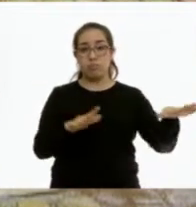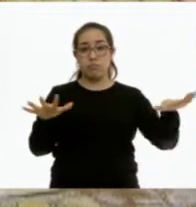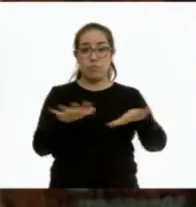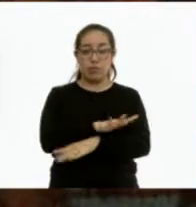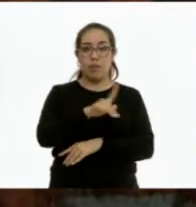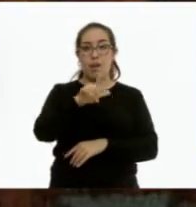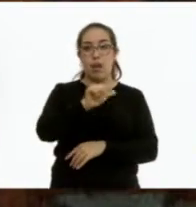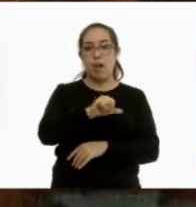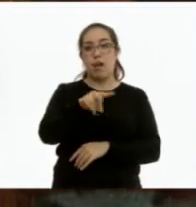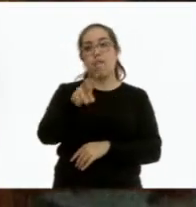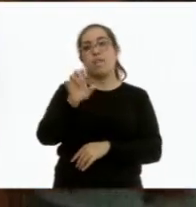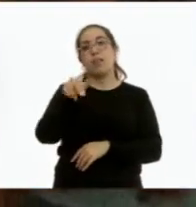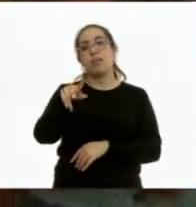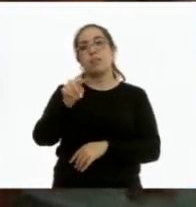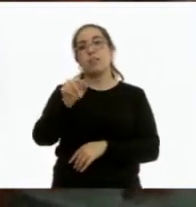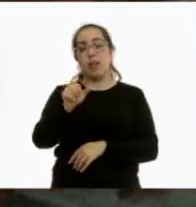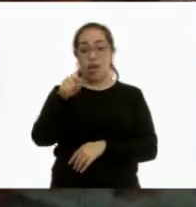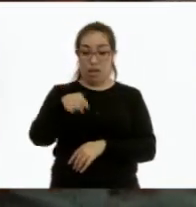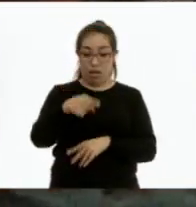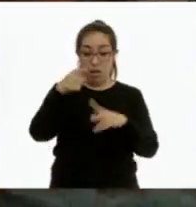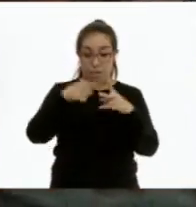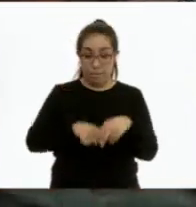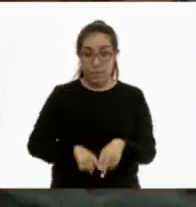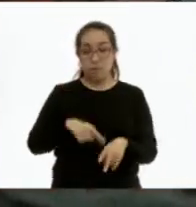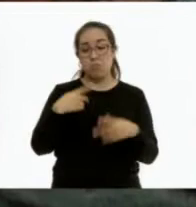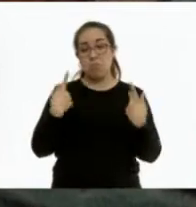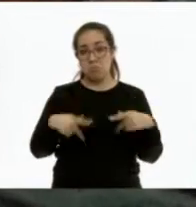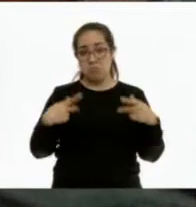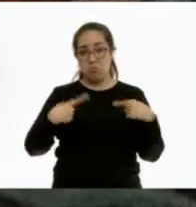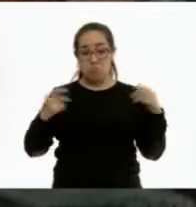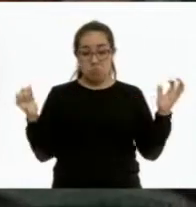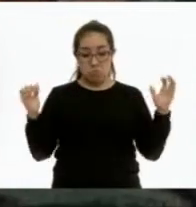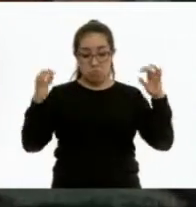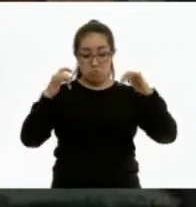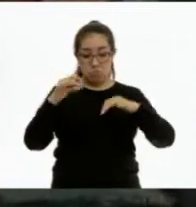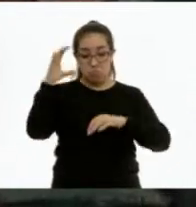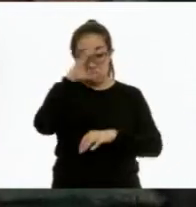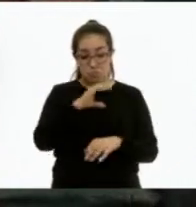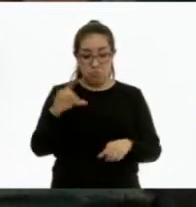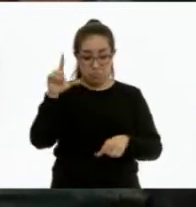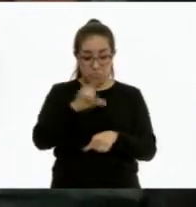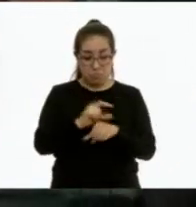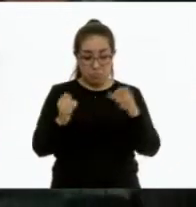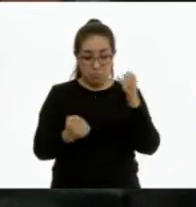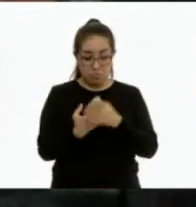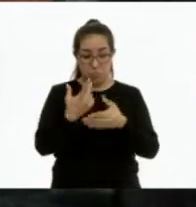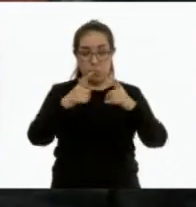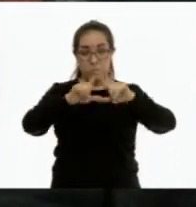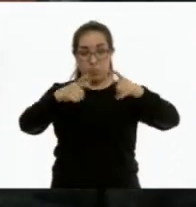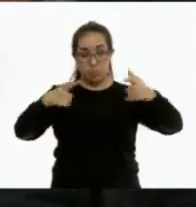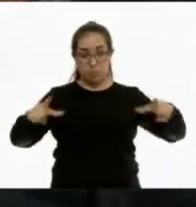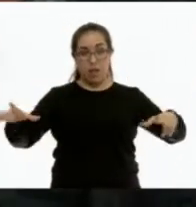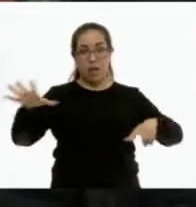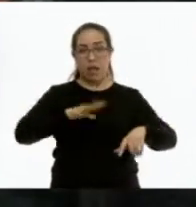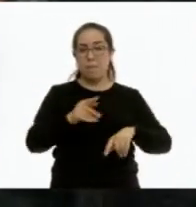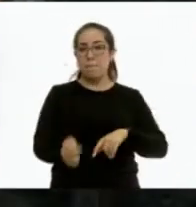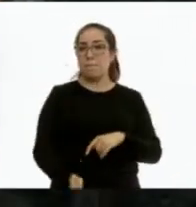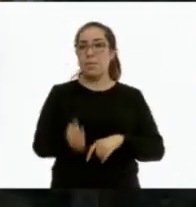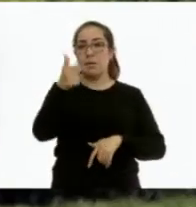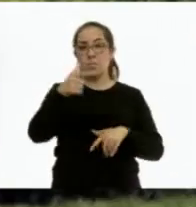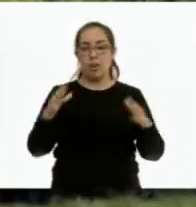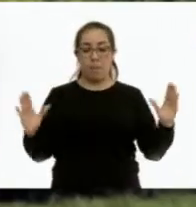Ahí floreció una civilización que continuó la excelente tradición escultórica y construyó la primera pirámide